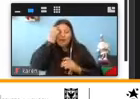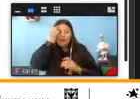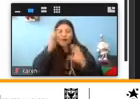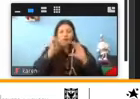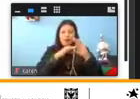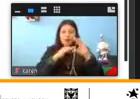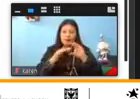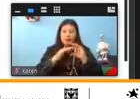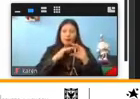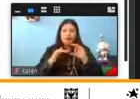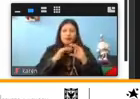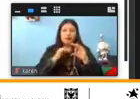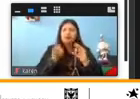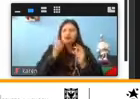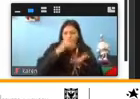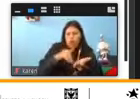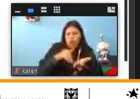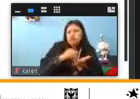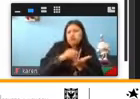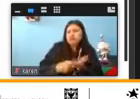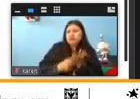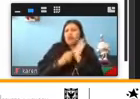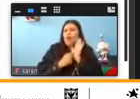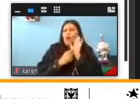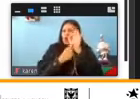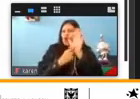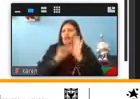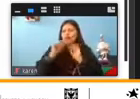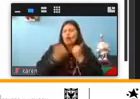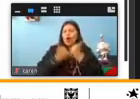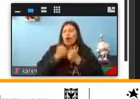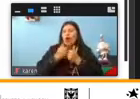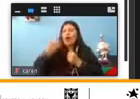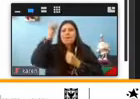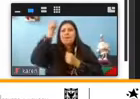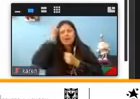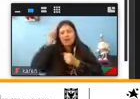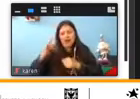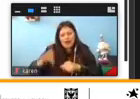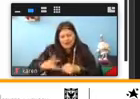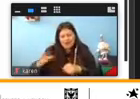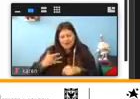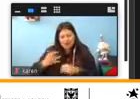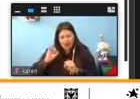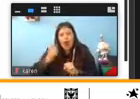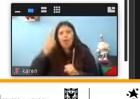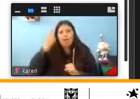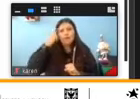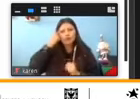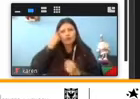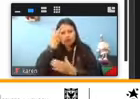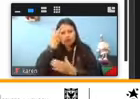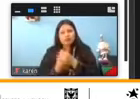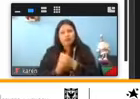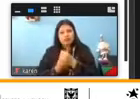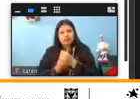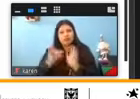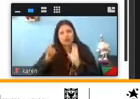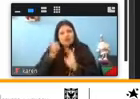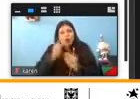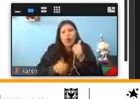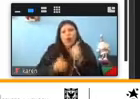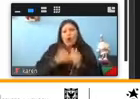ambientales también se posicionan como memorias sentipensantes, memorias que se narran desde los afectos, pero también desde